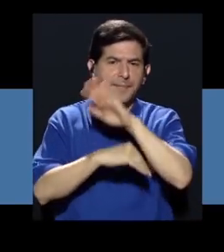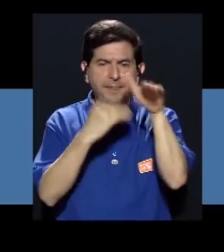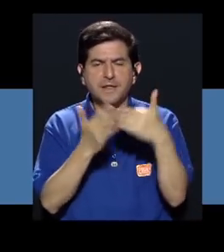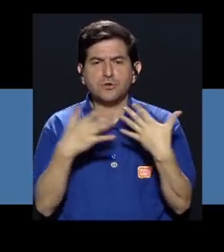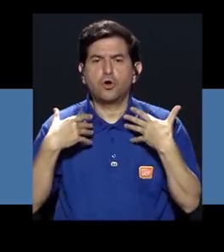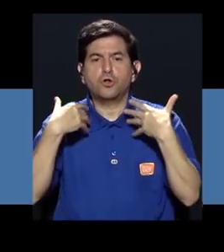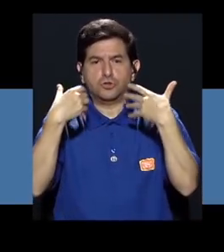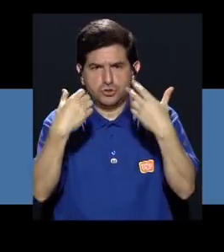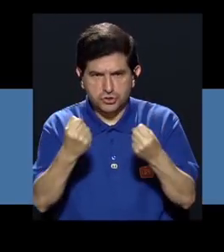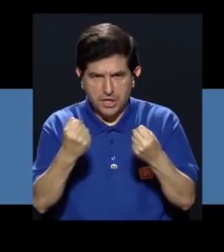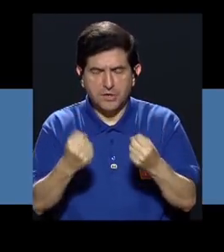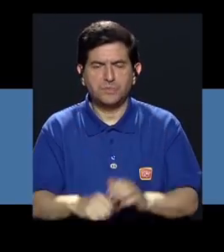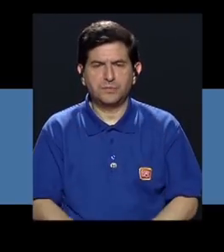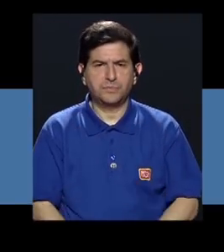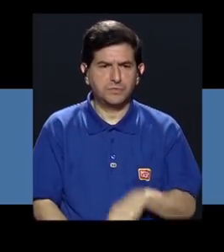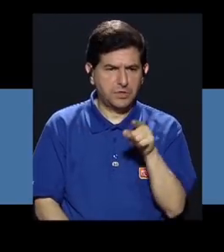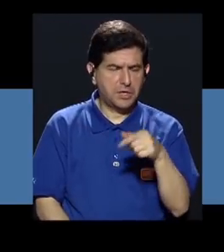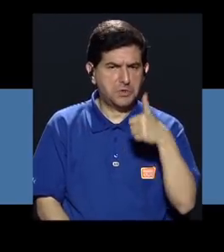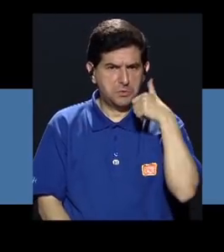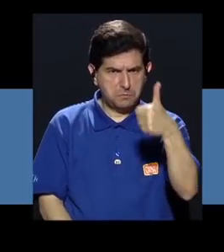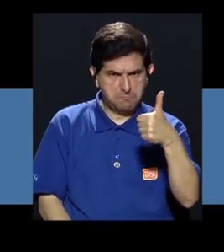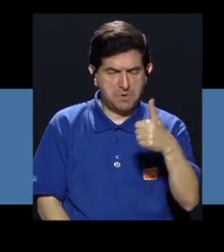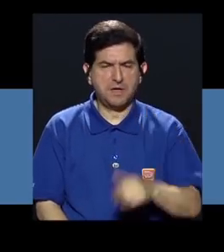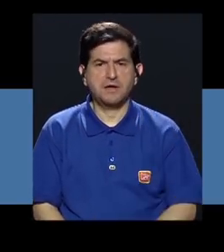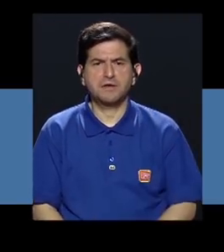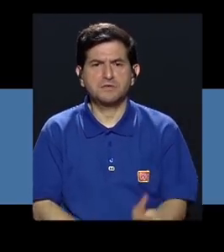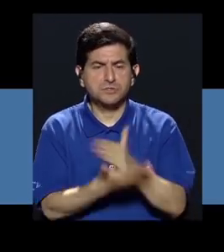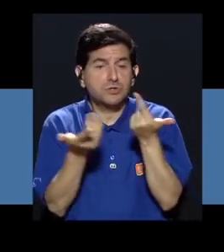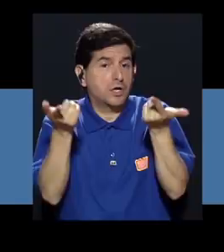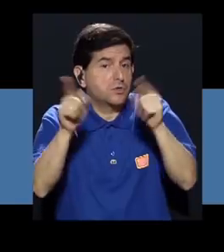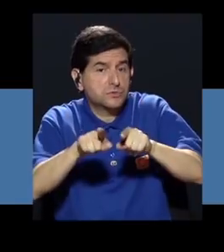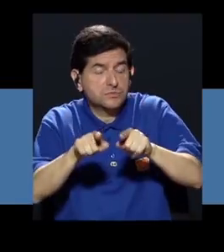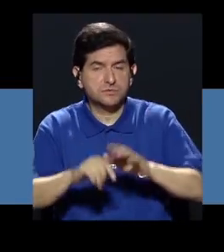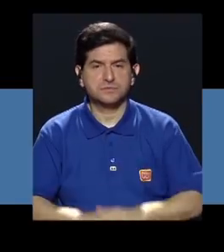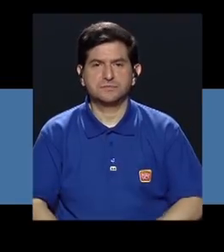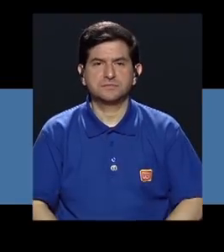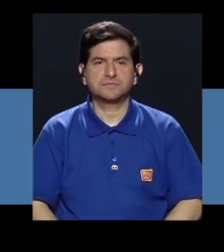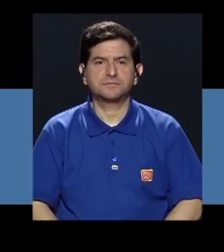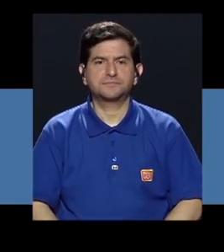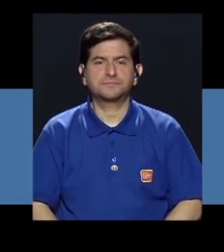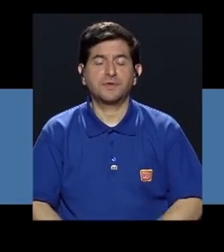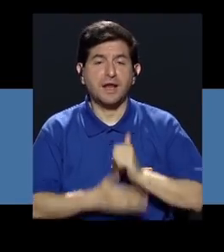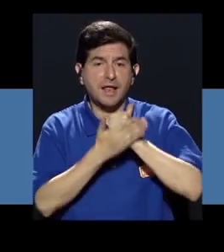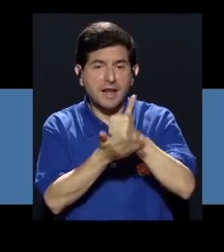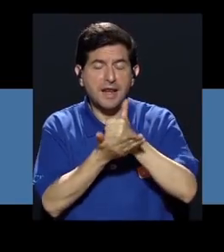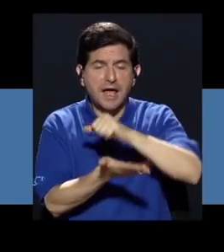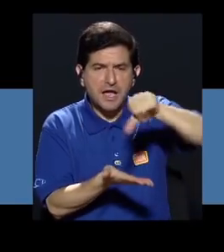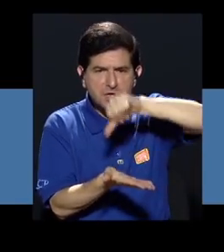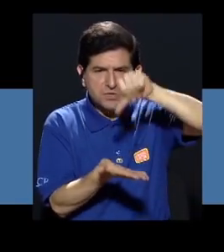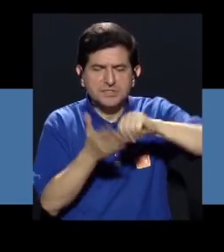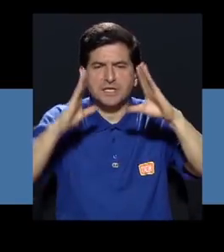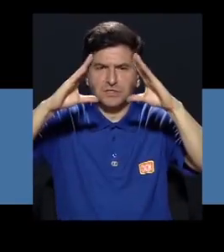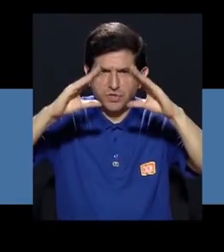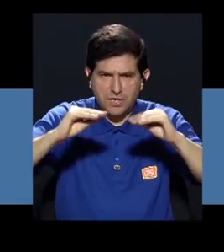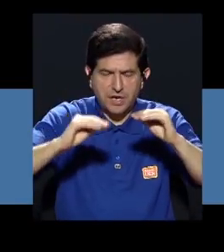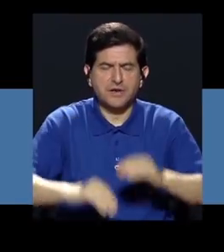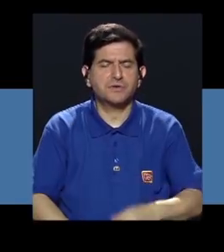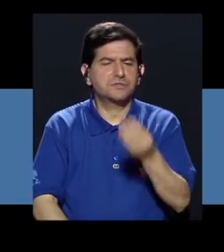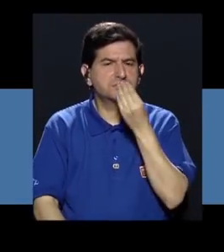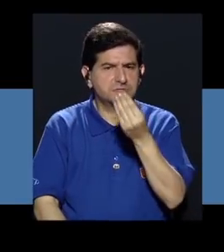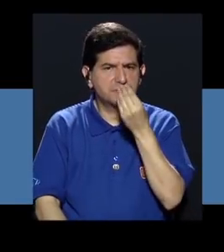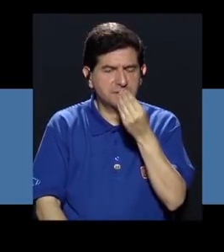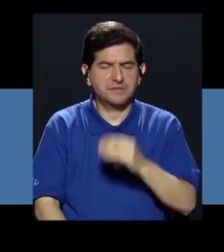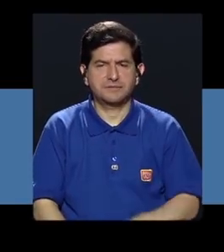de todo, ¿verdad? De la salud, de que si están bien, que si pasa esto, que lo otro. La ayuda que reciben el CEN ellos en la noche,